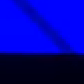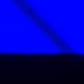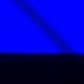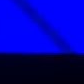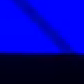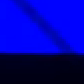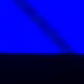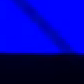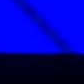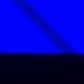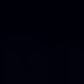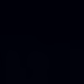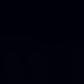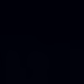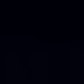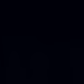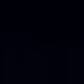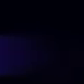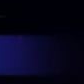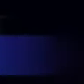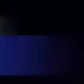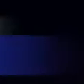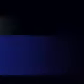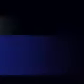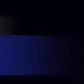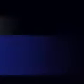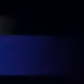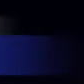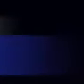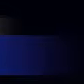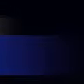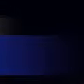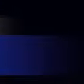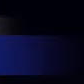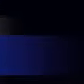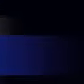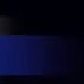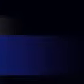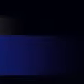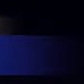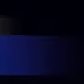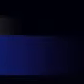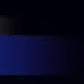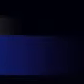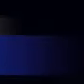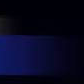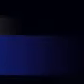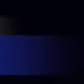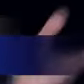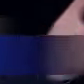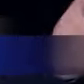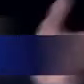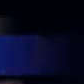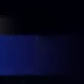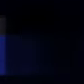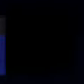yo macri bienvenido buenas noches argentinos también quiero saludar a la universidad del litoral a la cámara electoral y